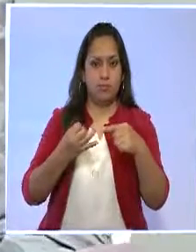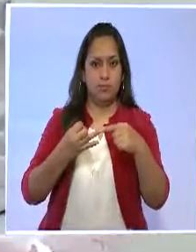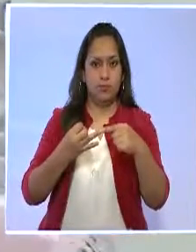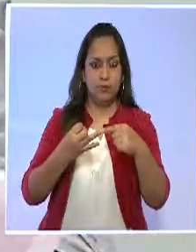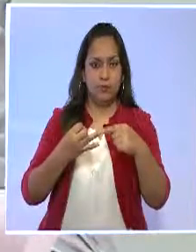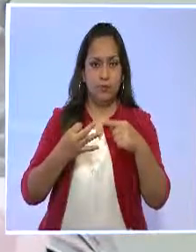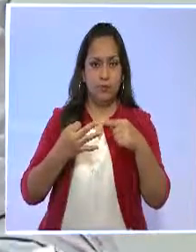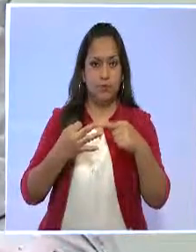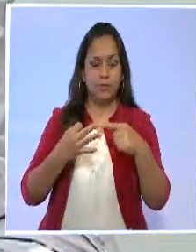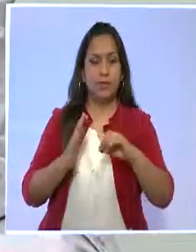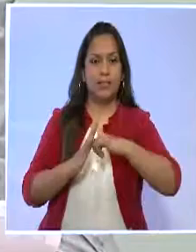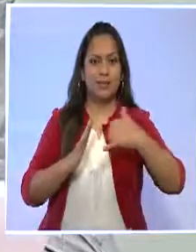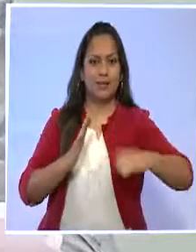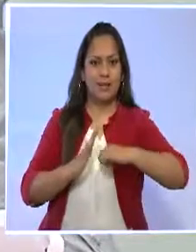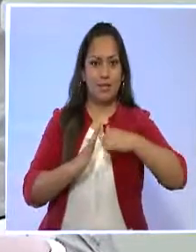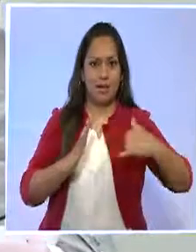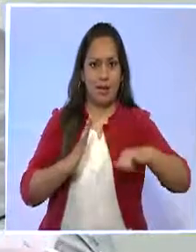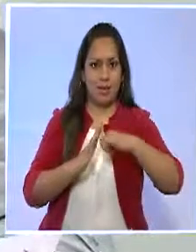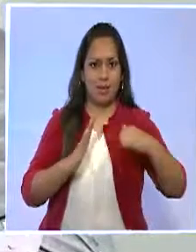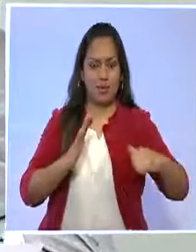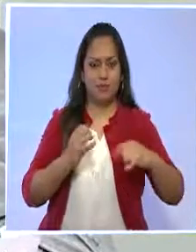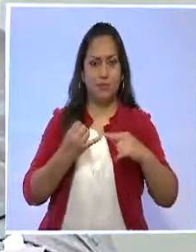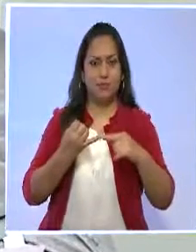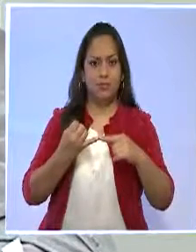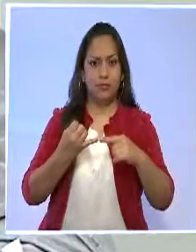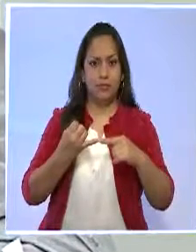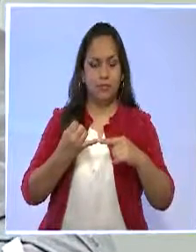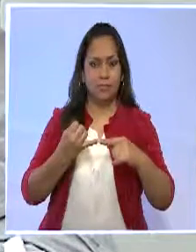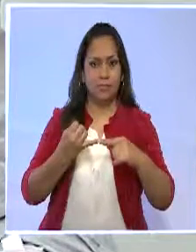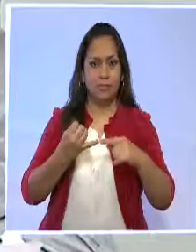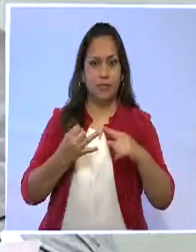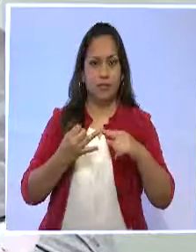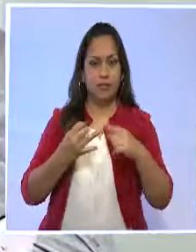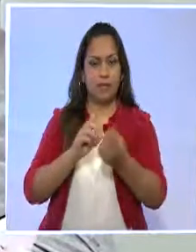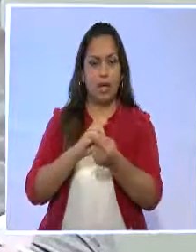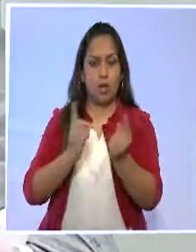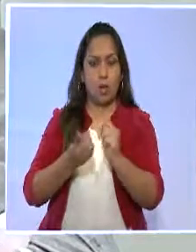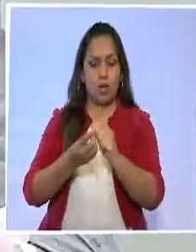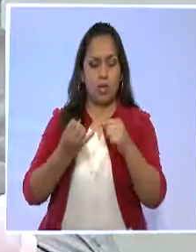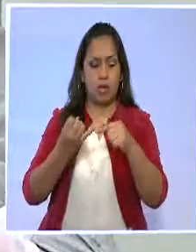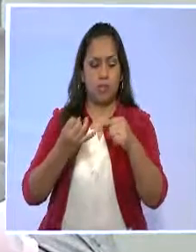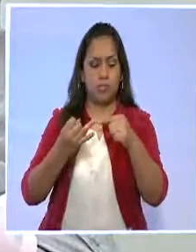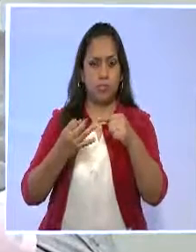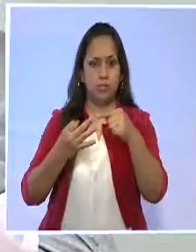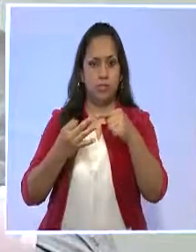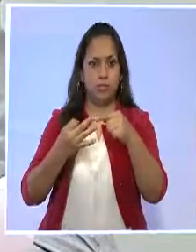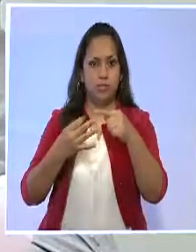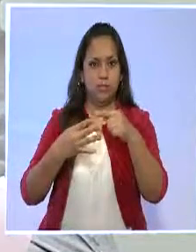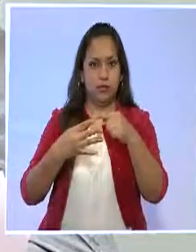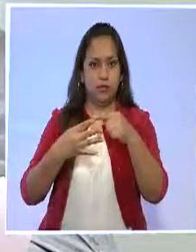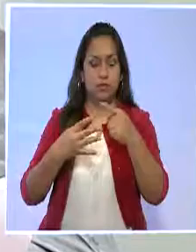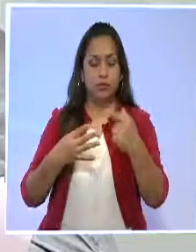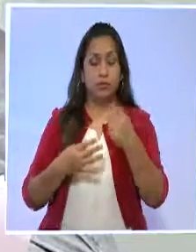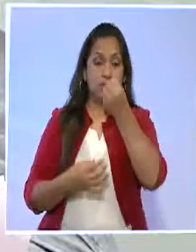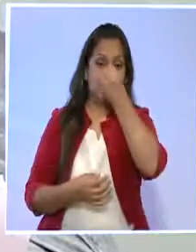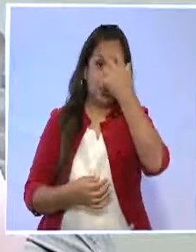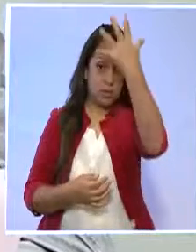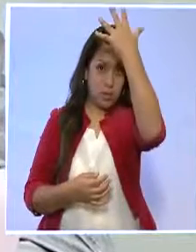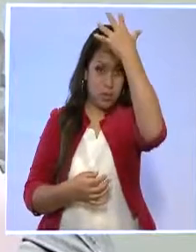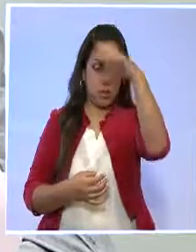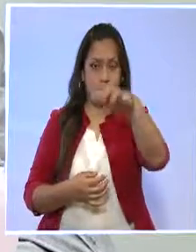en santa elena en la provincia de sante l radio brisa azul encuentros la chola idrissa tv en santo domingo de los tsáchilas